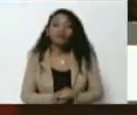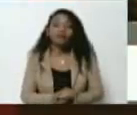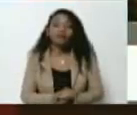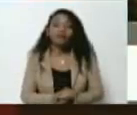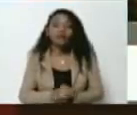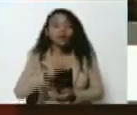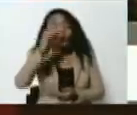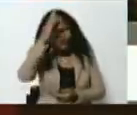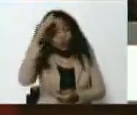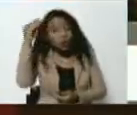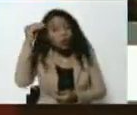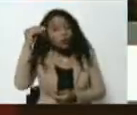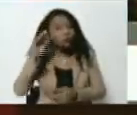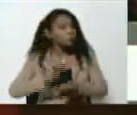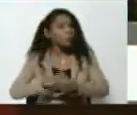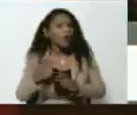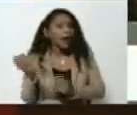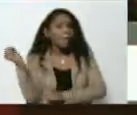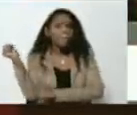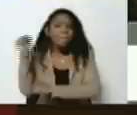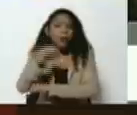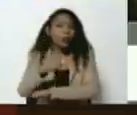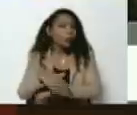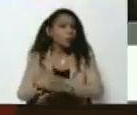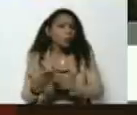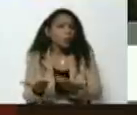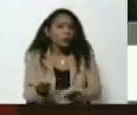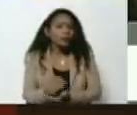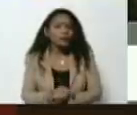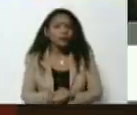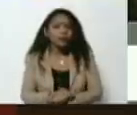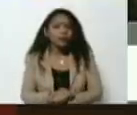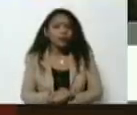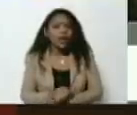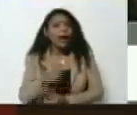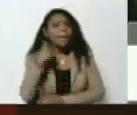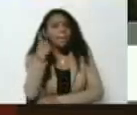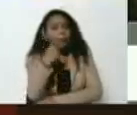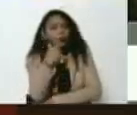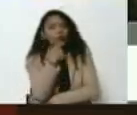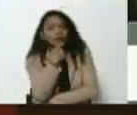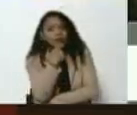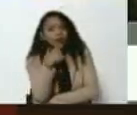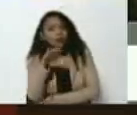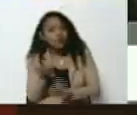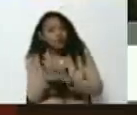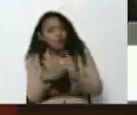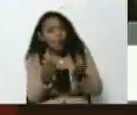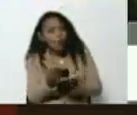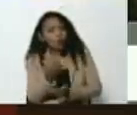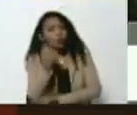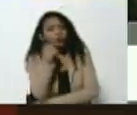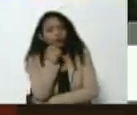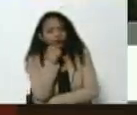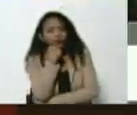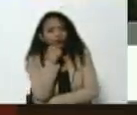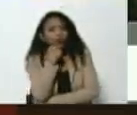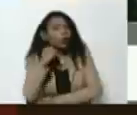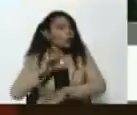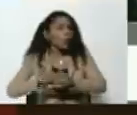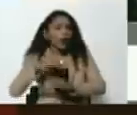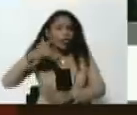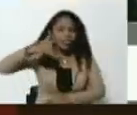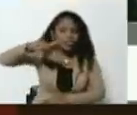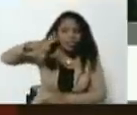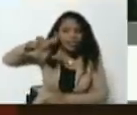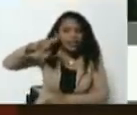Donald Trump, ¿por qué fue derrotado? Hay que preguntárselo en el mundo. ¿Por qué el títere